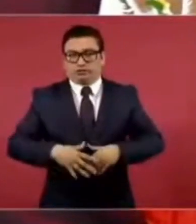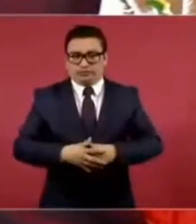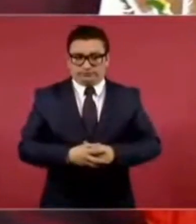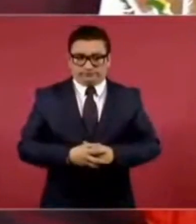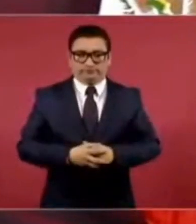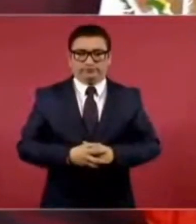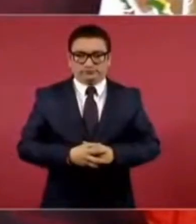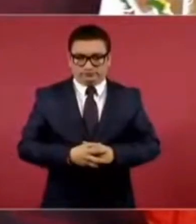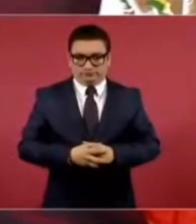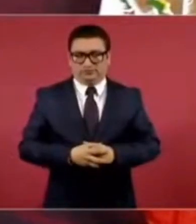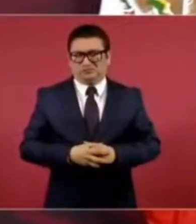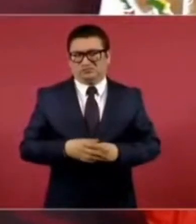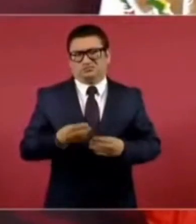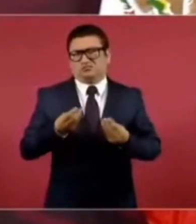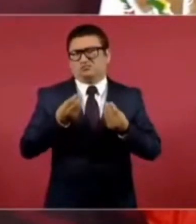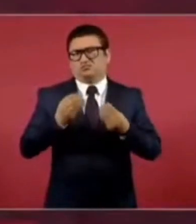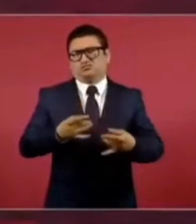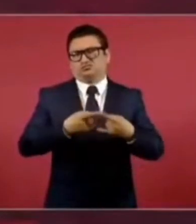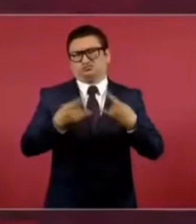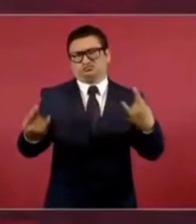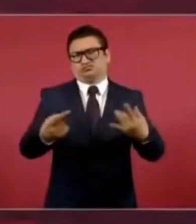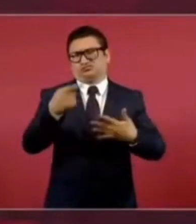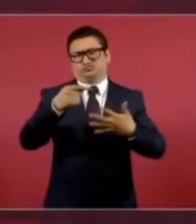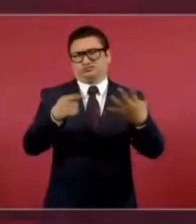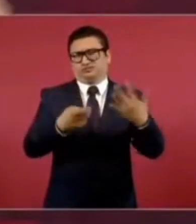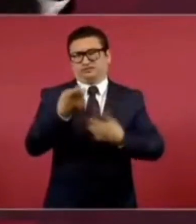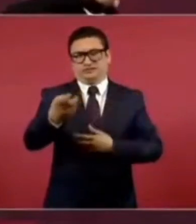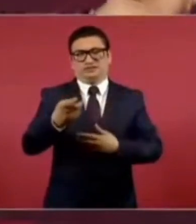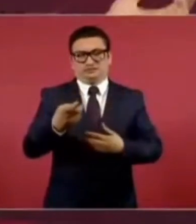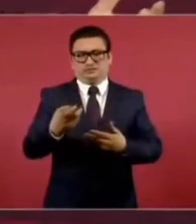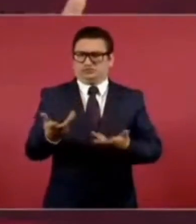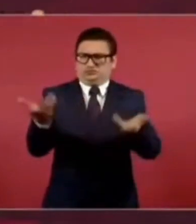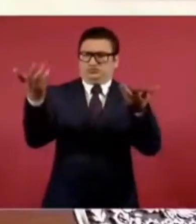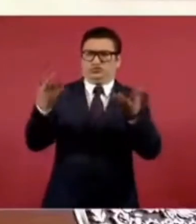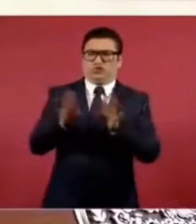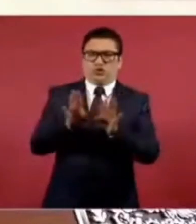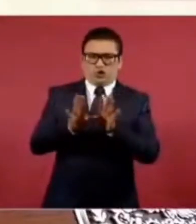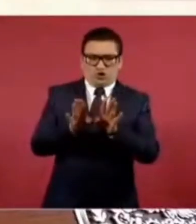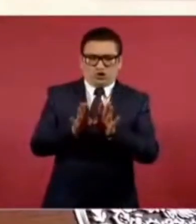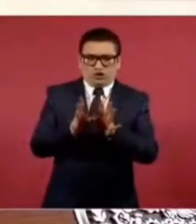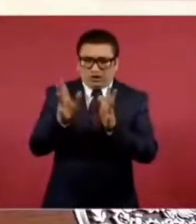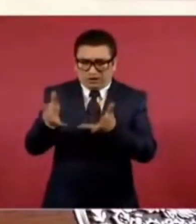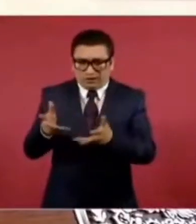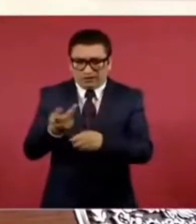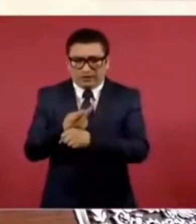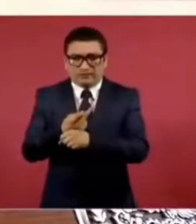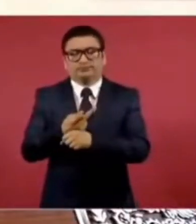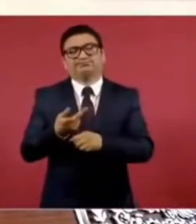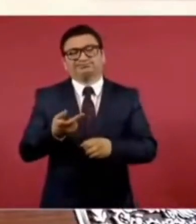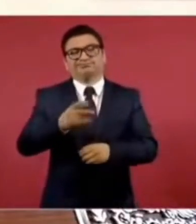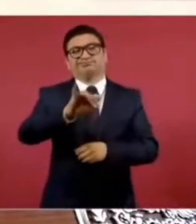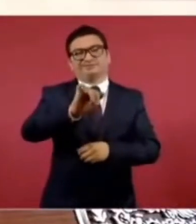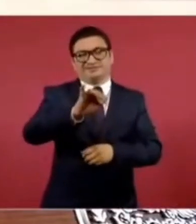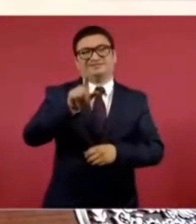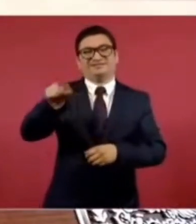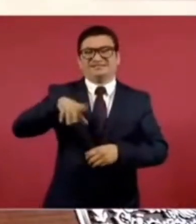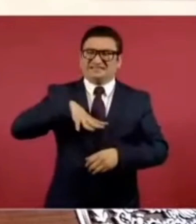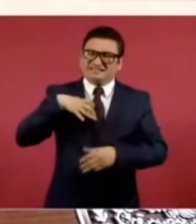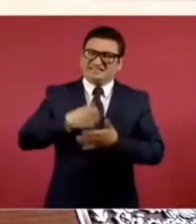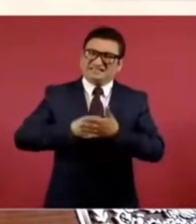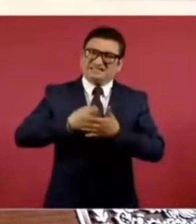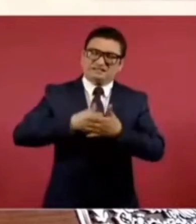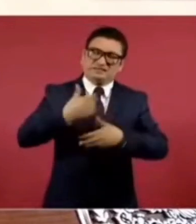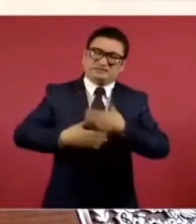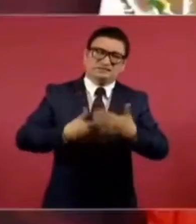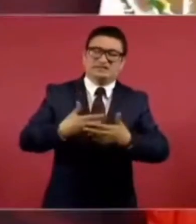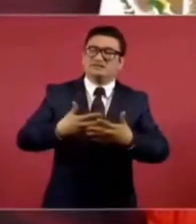Hay muchos casos así. Dices, ¿pero cómo? Pues sí, se cansó